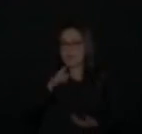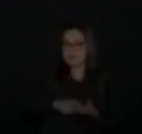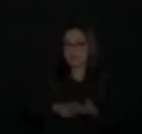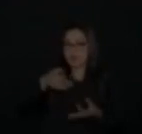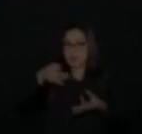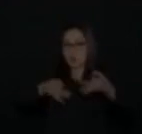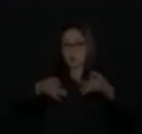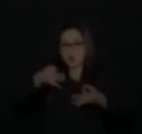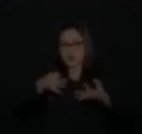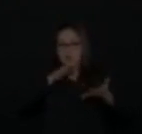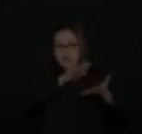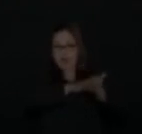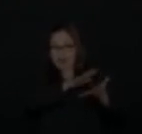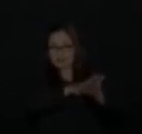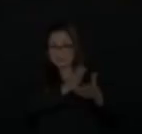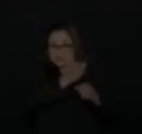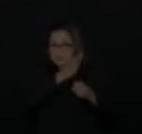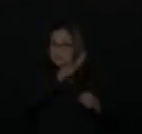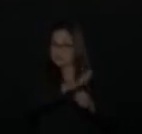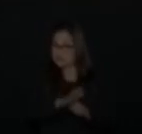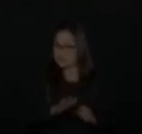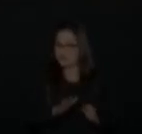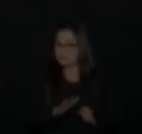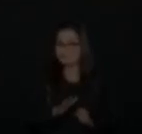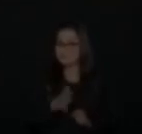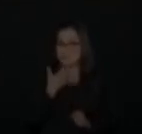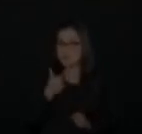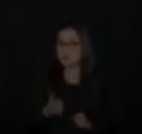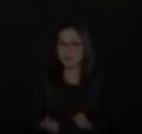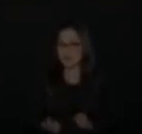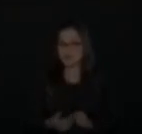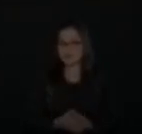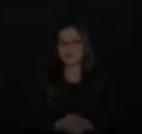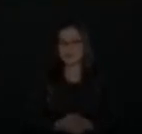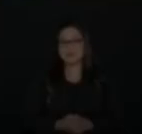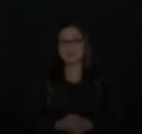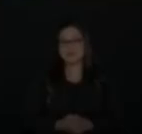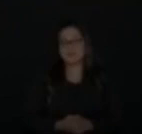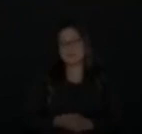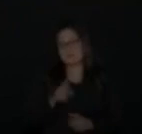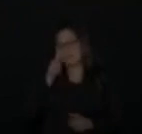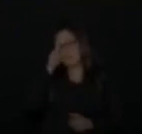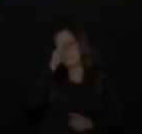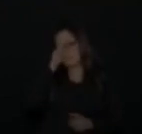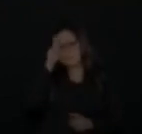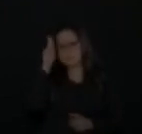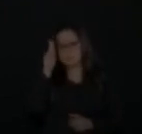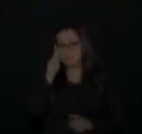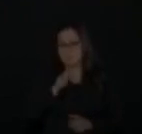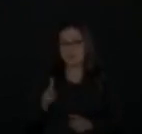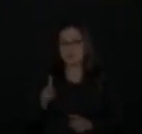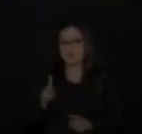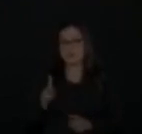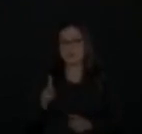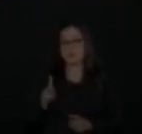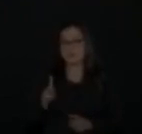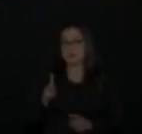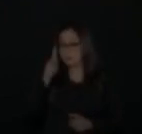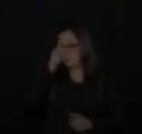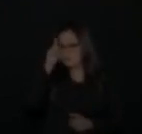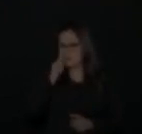juzgados ni cárceles suficientes. Y lo más delicado, lo más